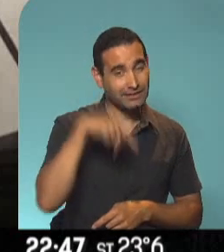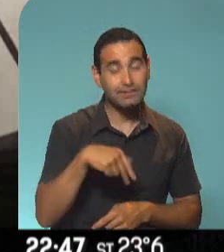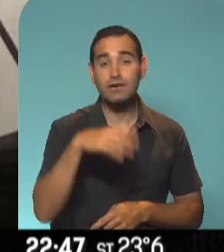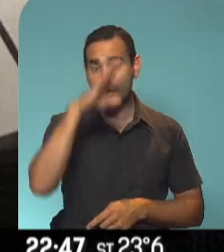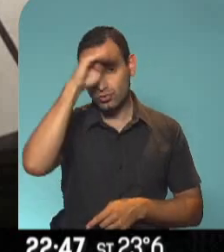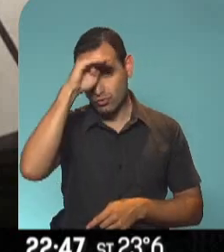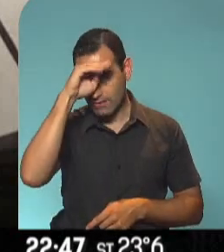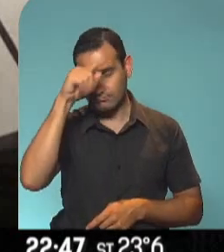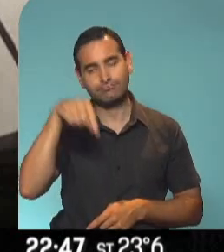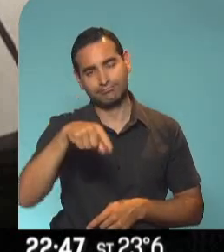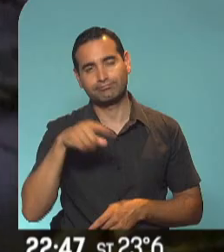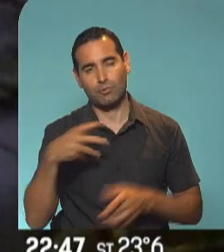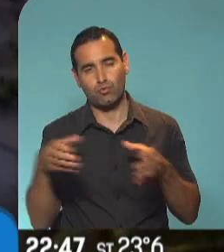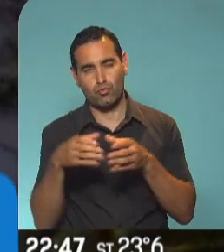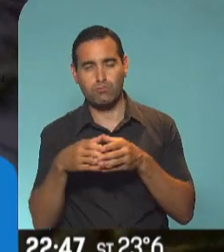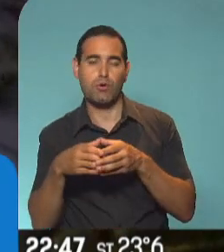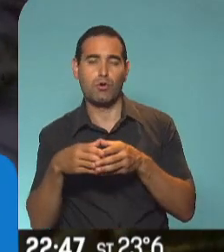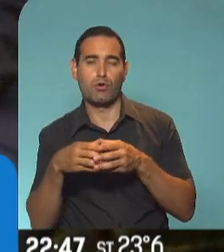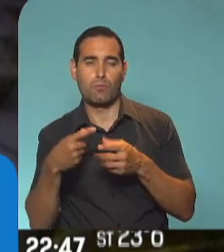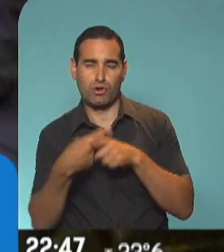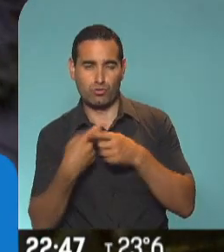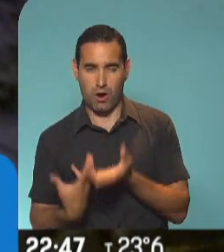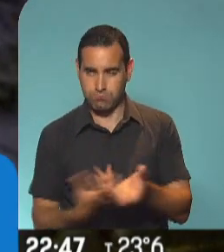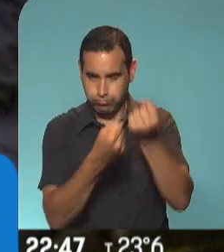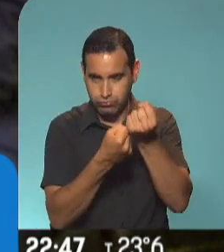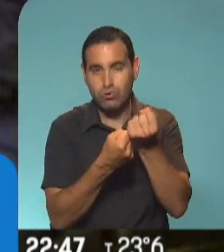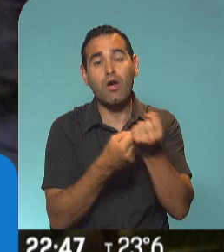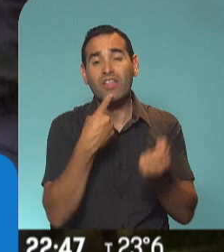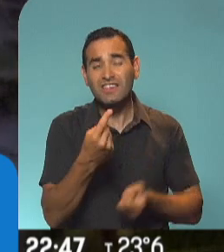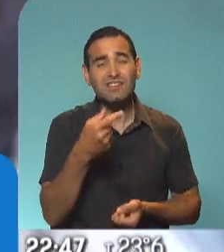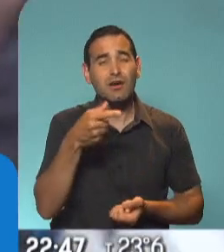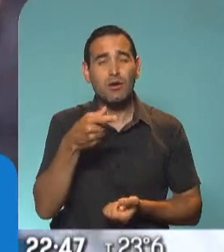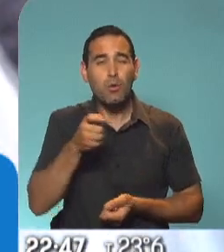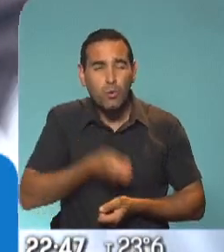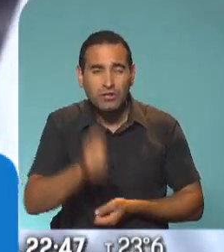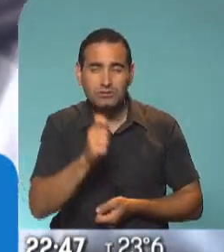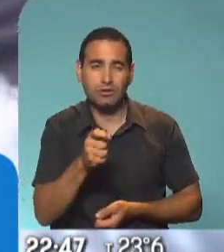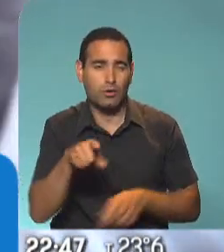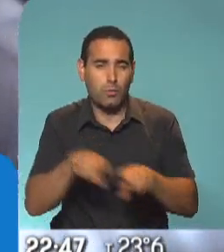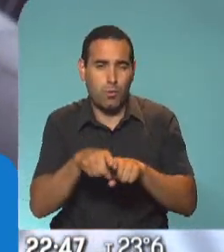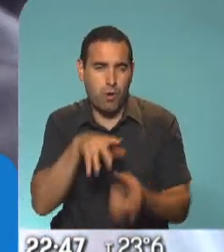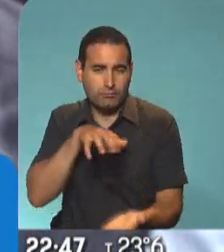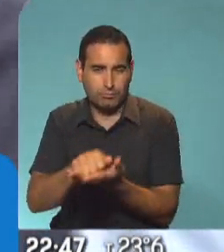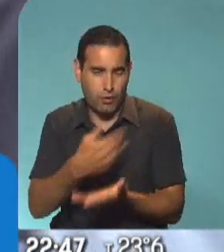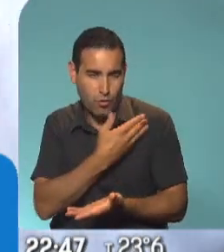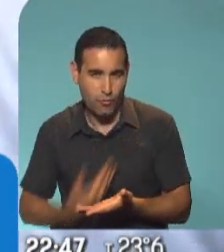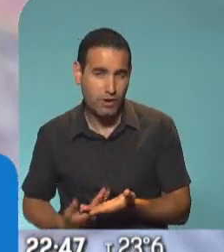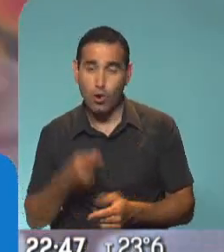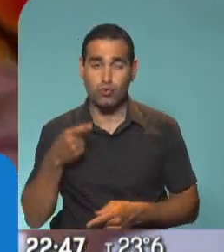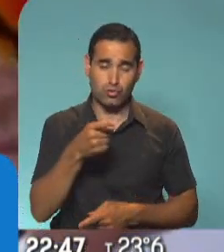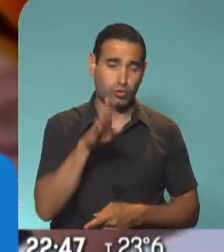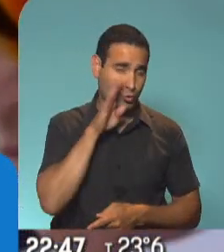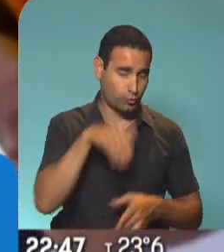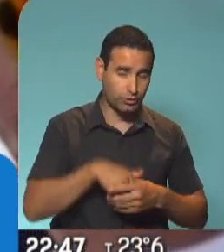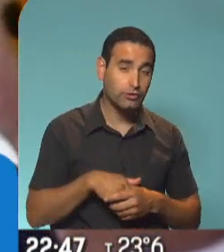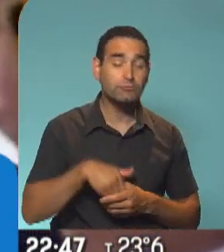férreamente defendido por el Partido Republicano, calificó el impeachment como un golpe de Estado y un ataque contra los Estados Unidos. El